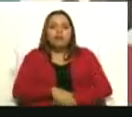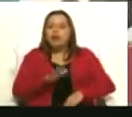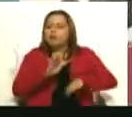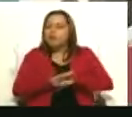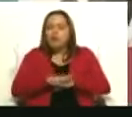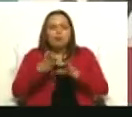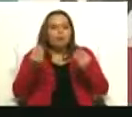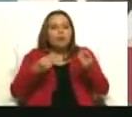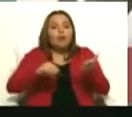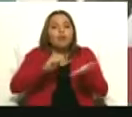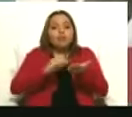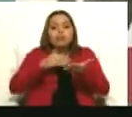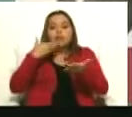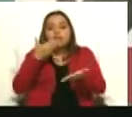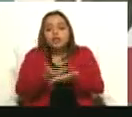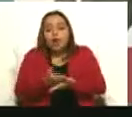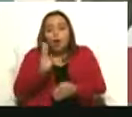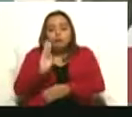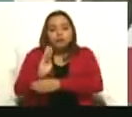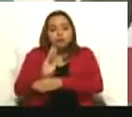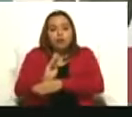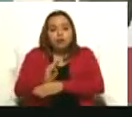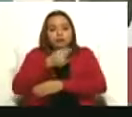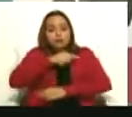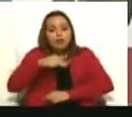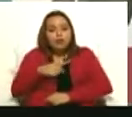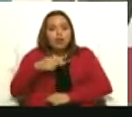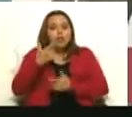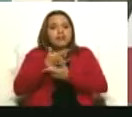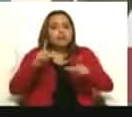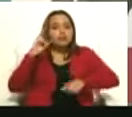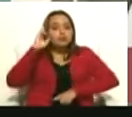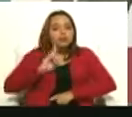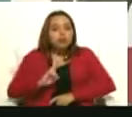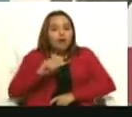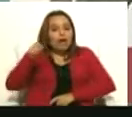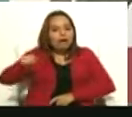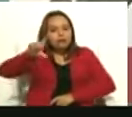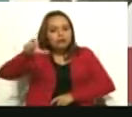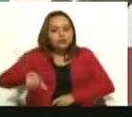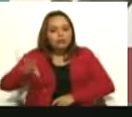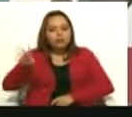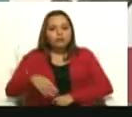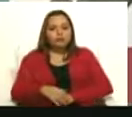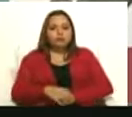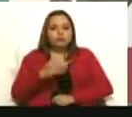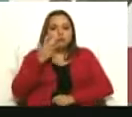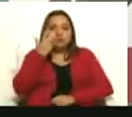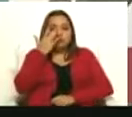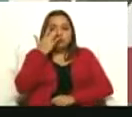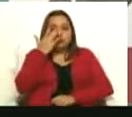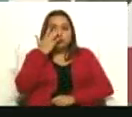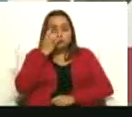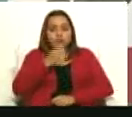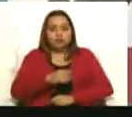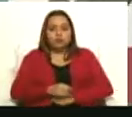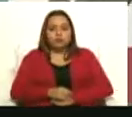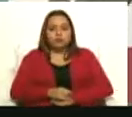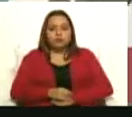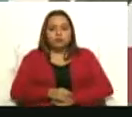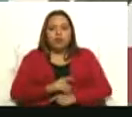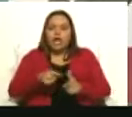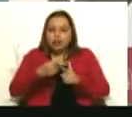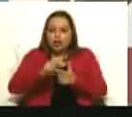bastante que reclamó y protegió nuestro padre libertador ese territorio. Así que los títulos